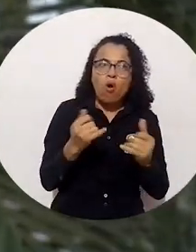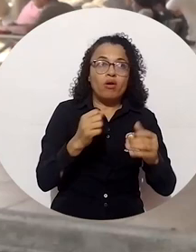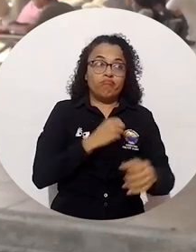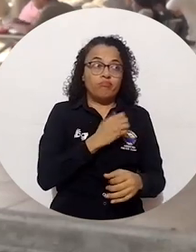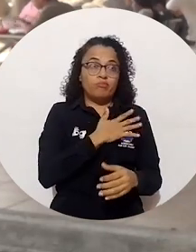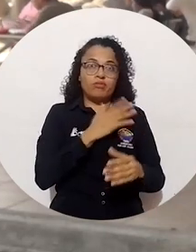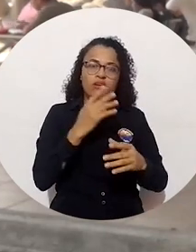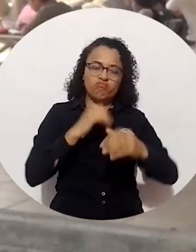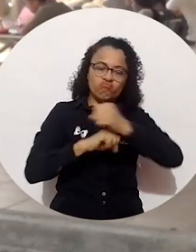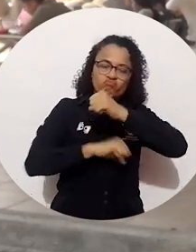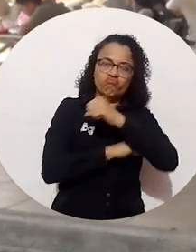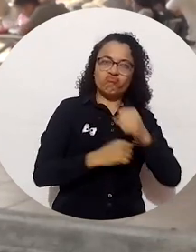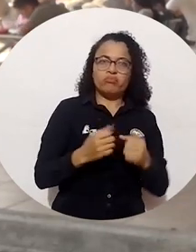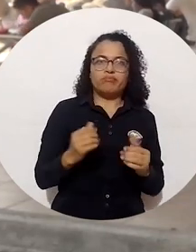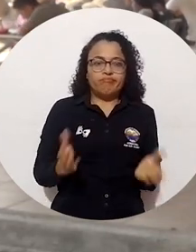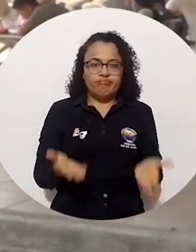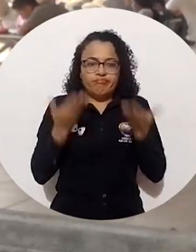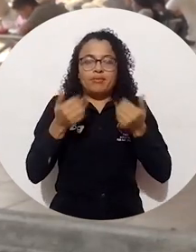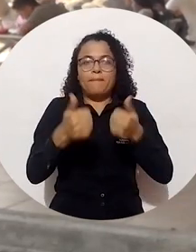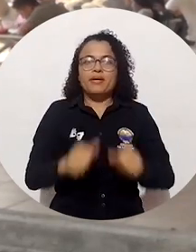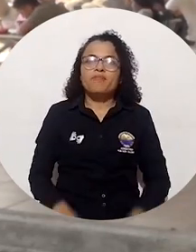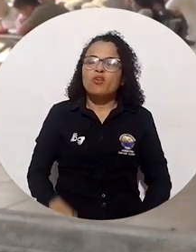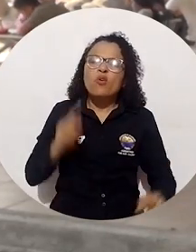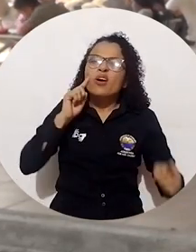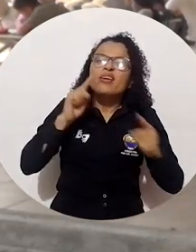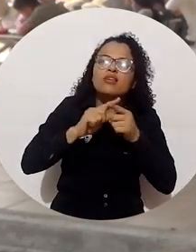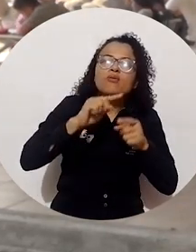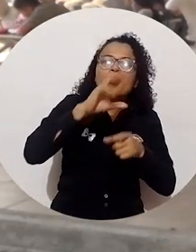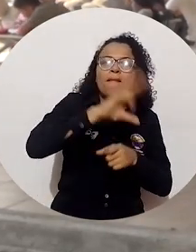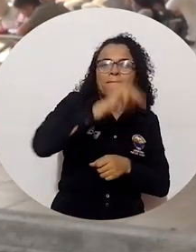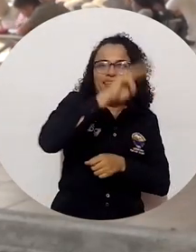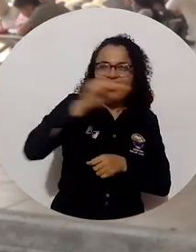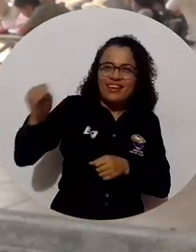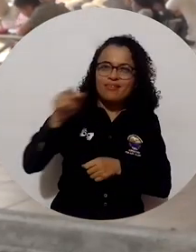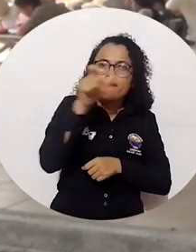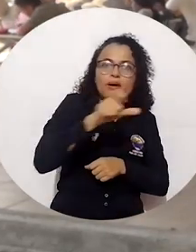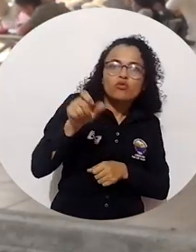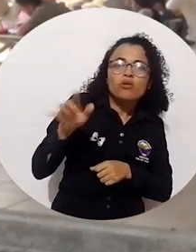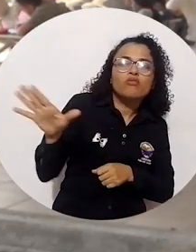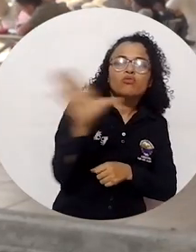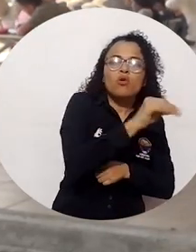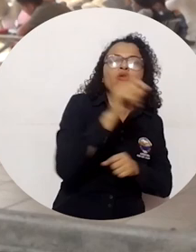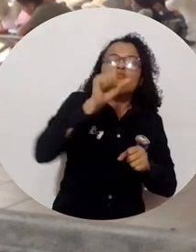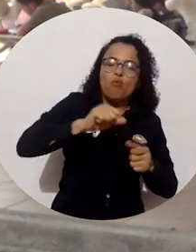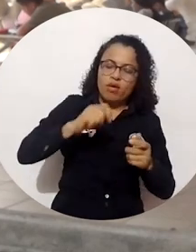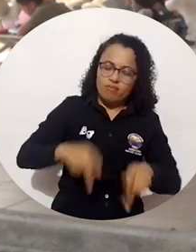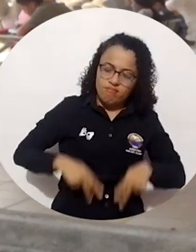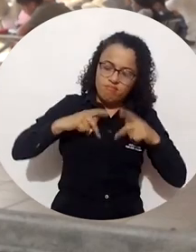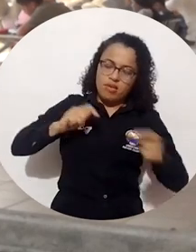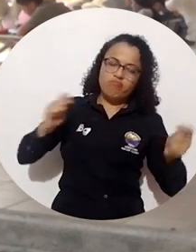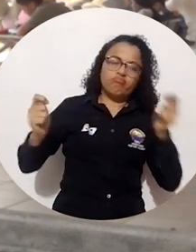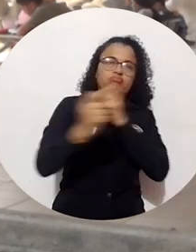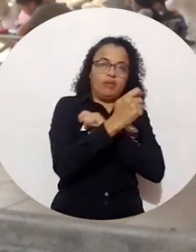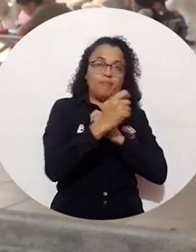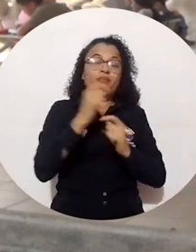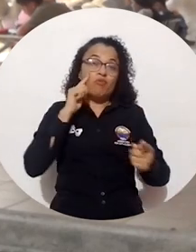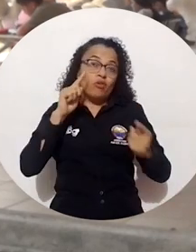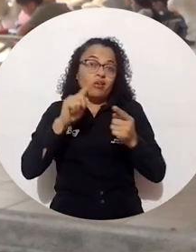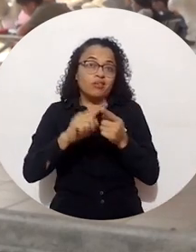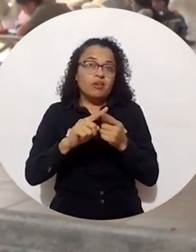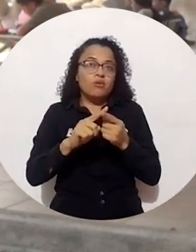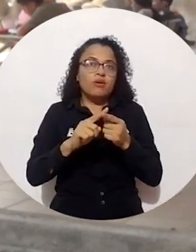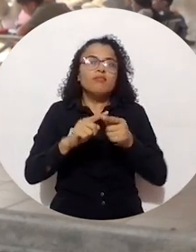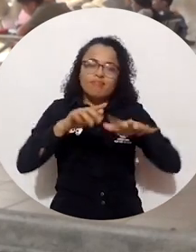personas. Que los magdaleneses puedan transformar su vida, porque ese es el papel para la universidad, como es